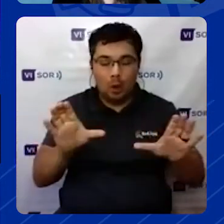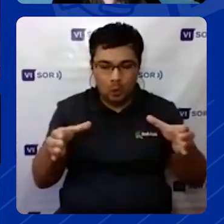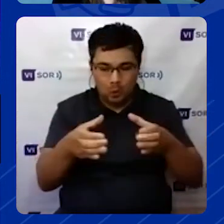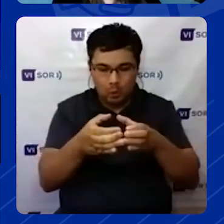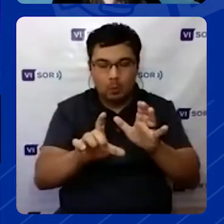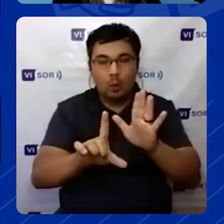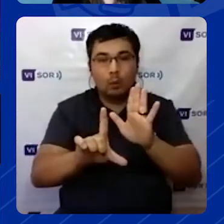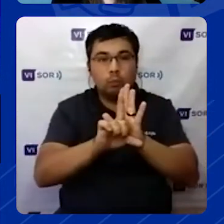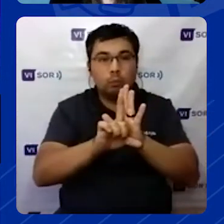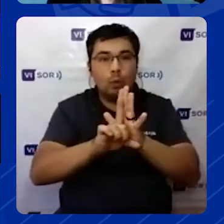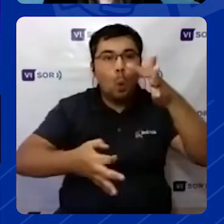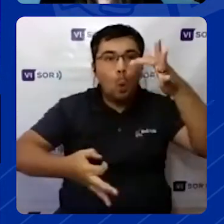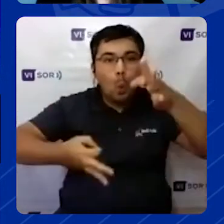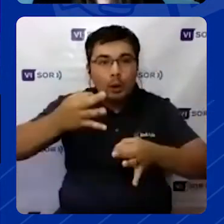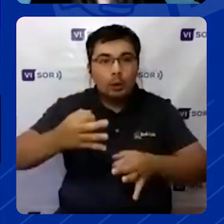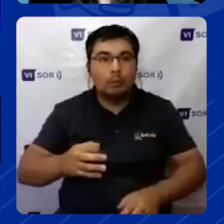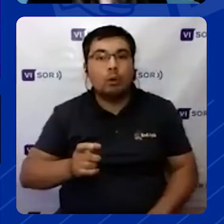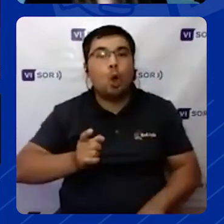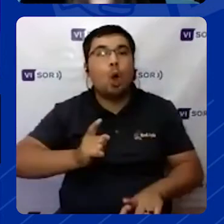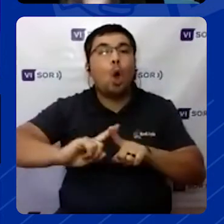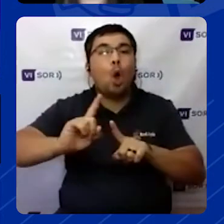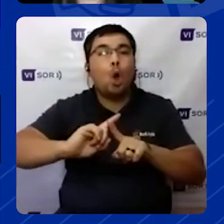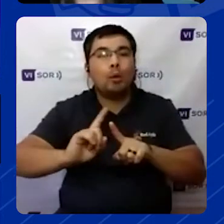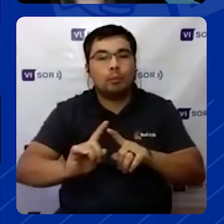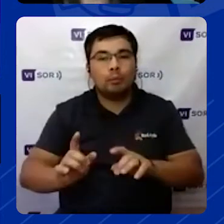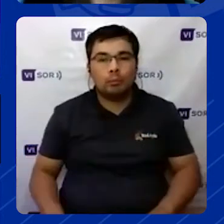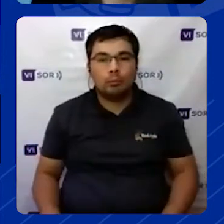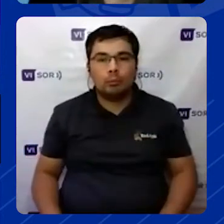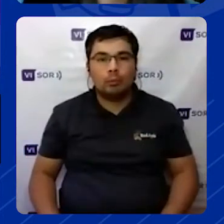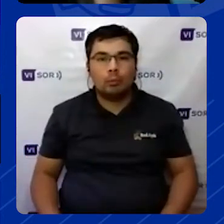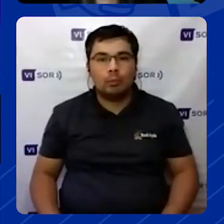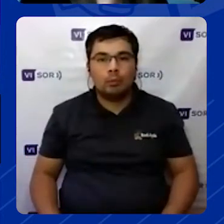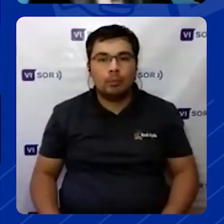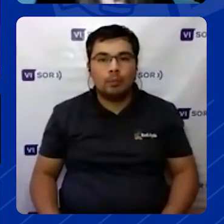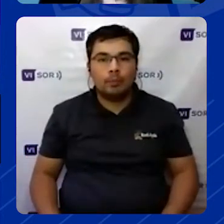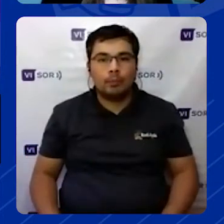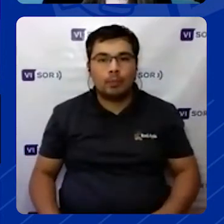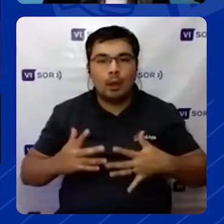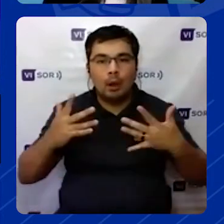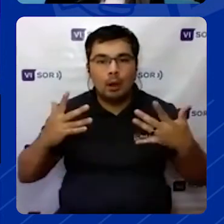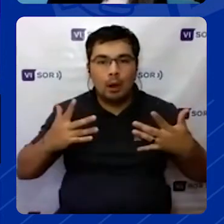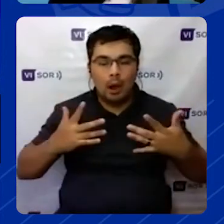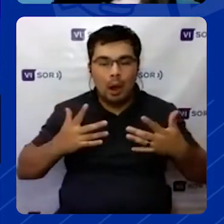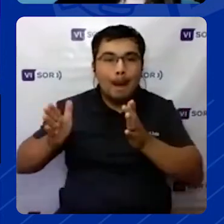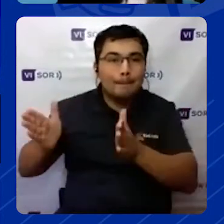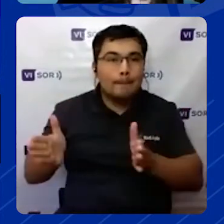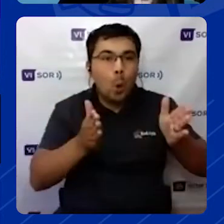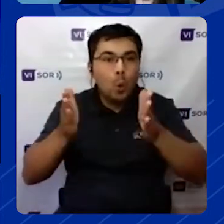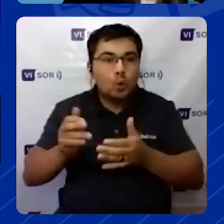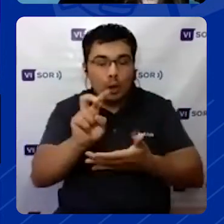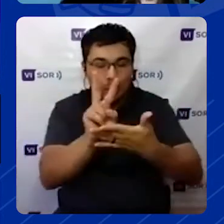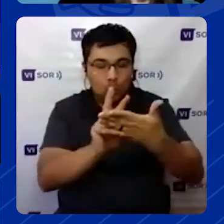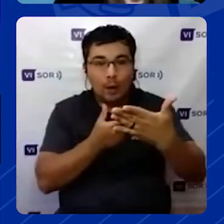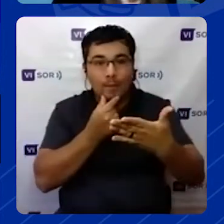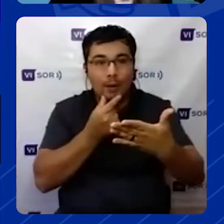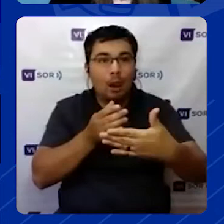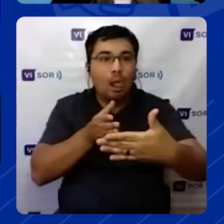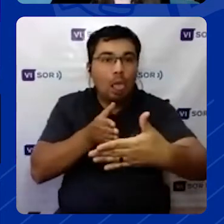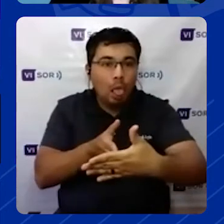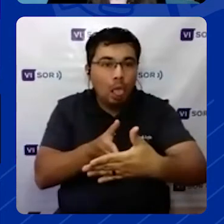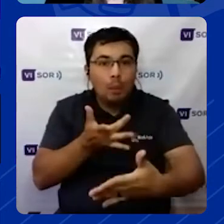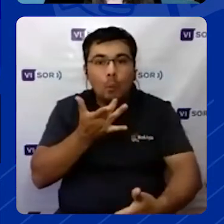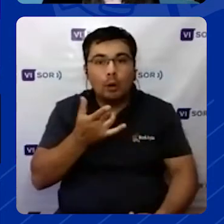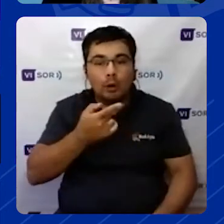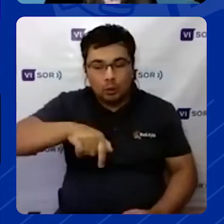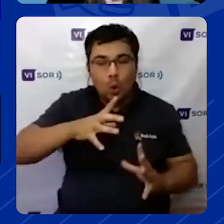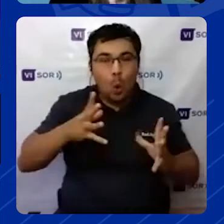decir, tengan en cuenta también una cosa, la producción de lectura fácil es limitada, pero porque, claro, somos todavía muy poquitos. Entonces,